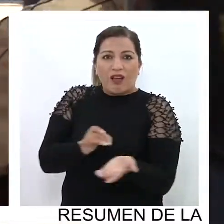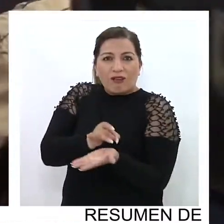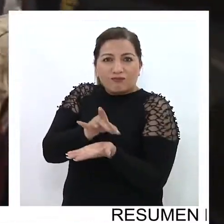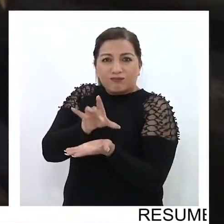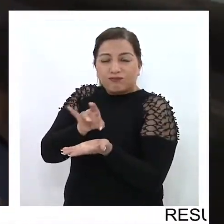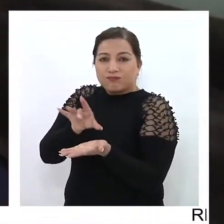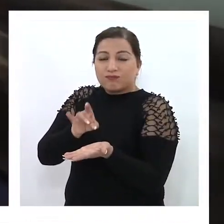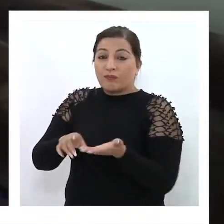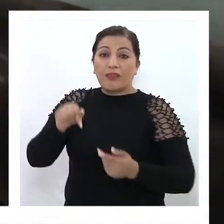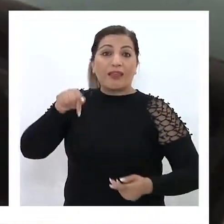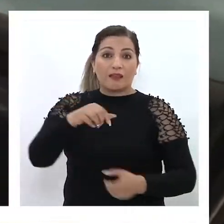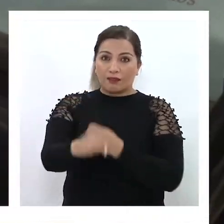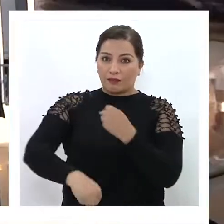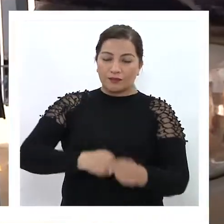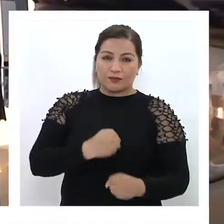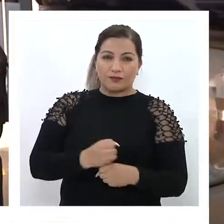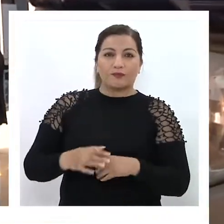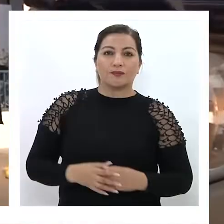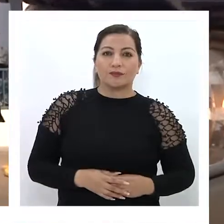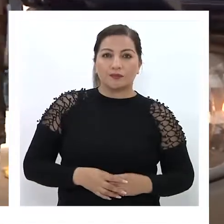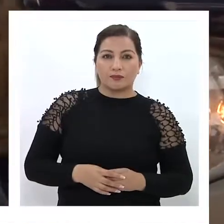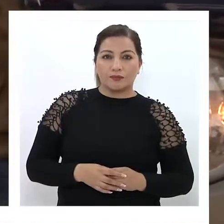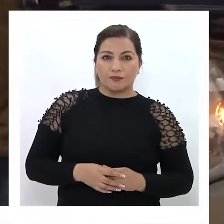expulsiones en lo que va del año.